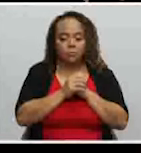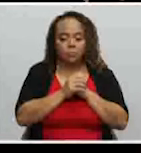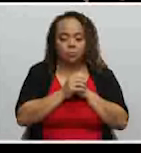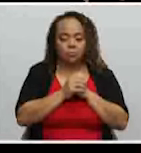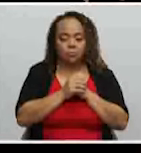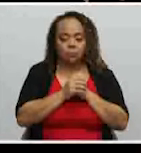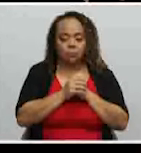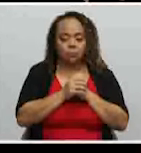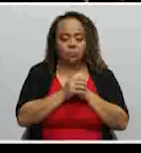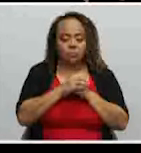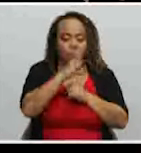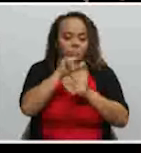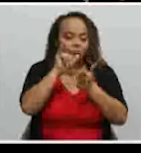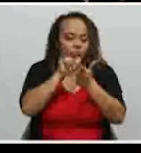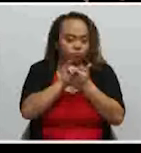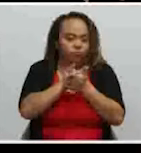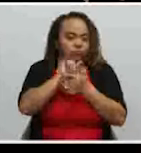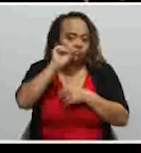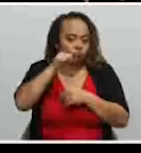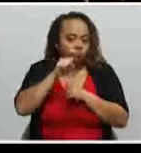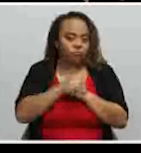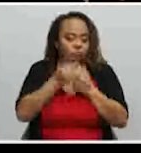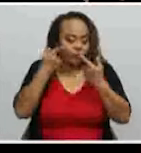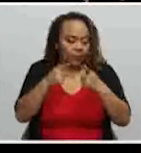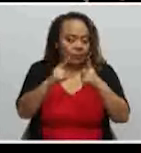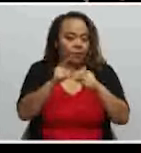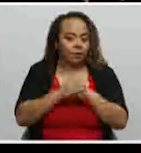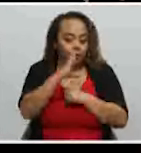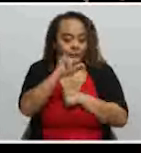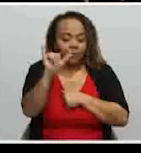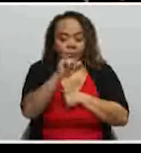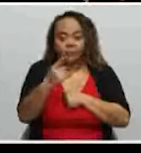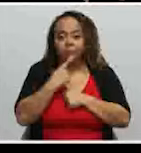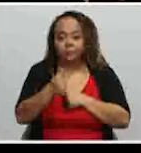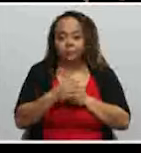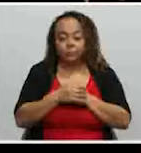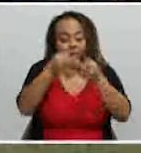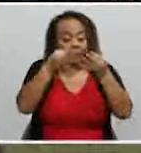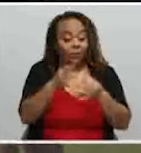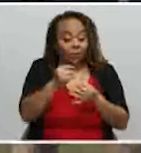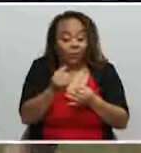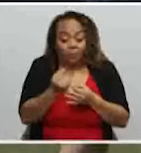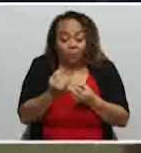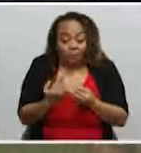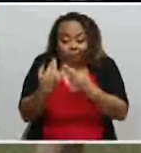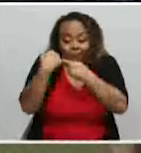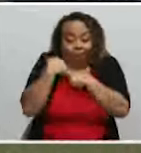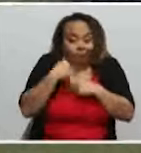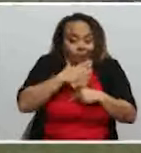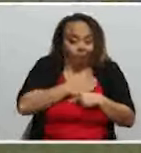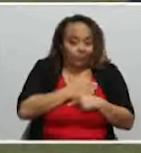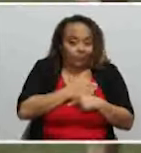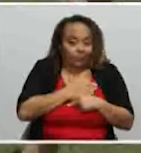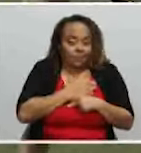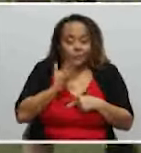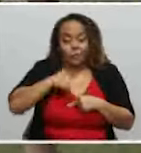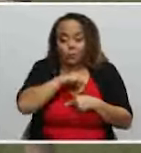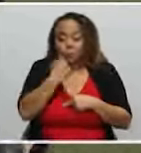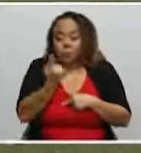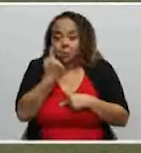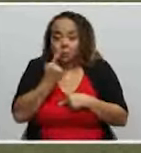más dimos el espacio que corresponde. Como le digo, las decisiones no pasan por nuestras manos. Nosotros manifestamos nuestra